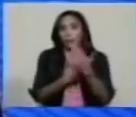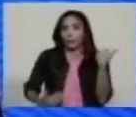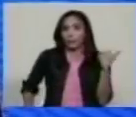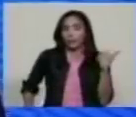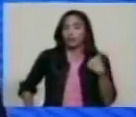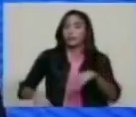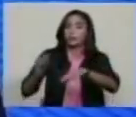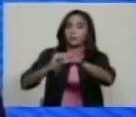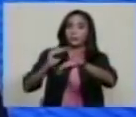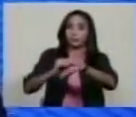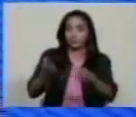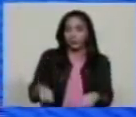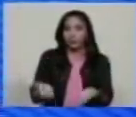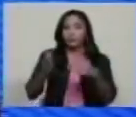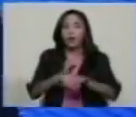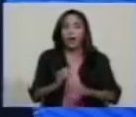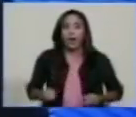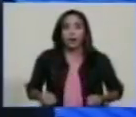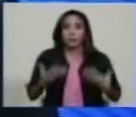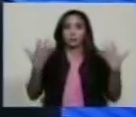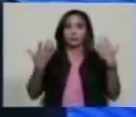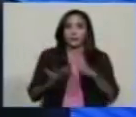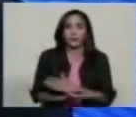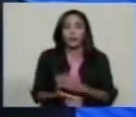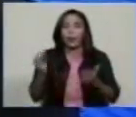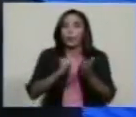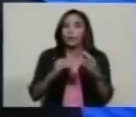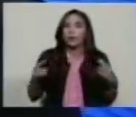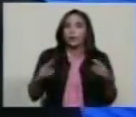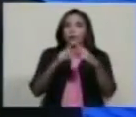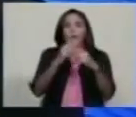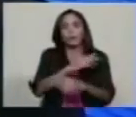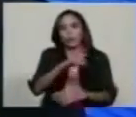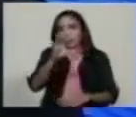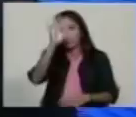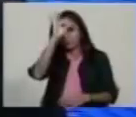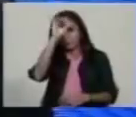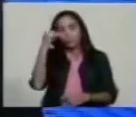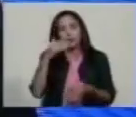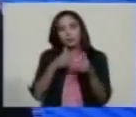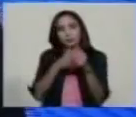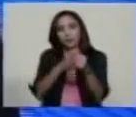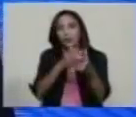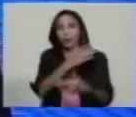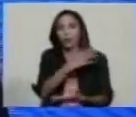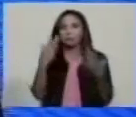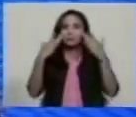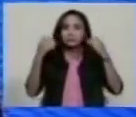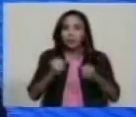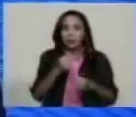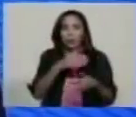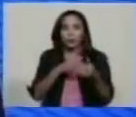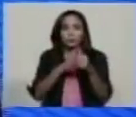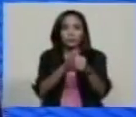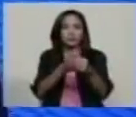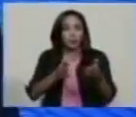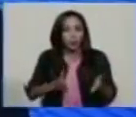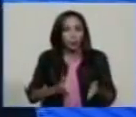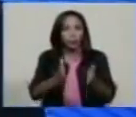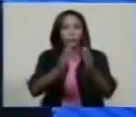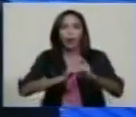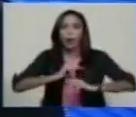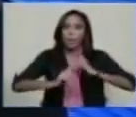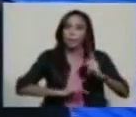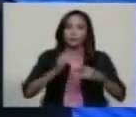mucho éxito. No sé cuántas medallas traeremos, pero estoy segura que este es el camino para que nosotros podamos iniciar un proceso